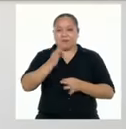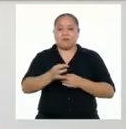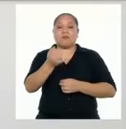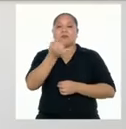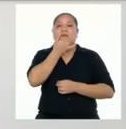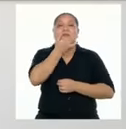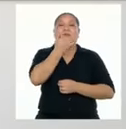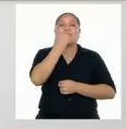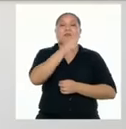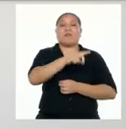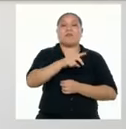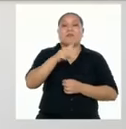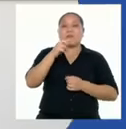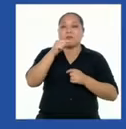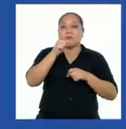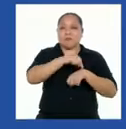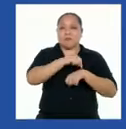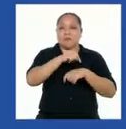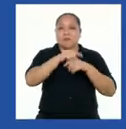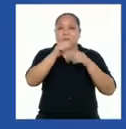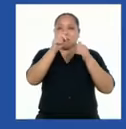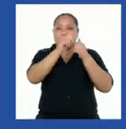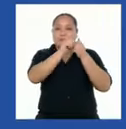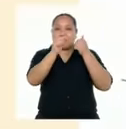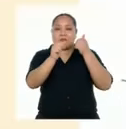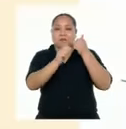en la época del virreinato?